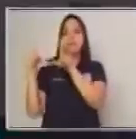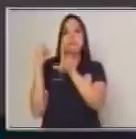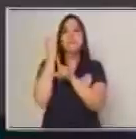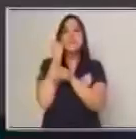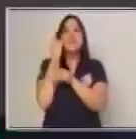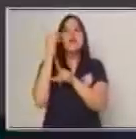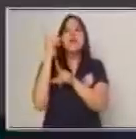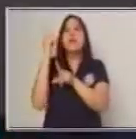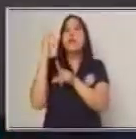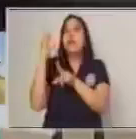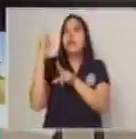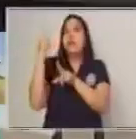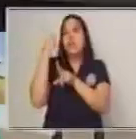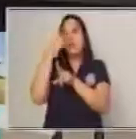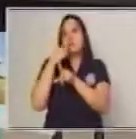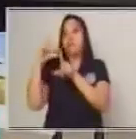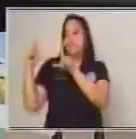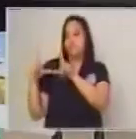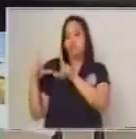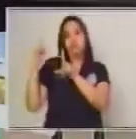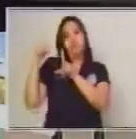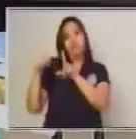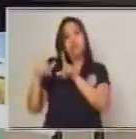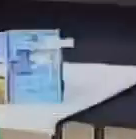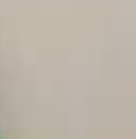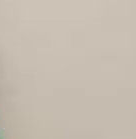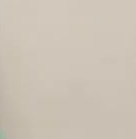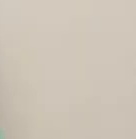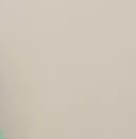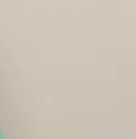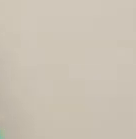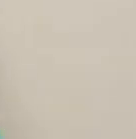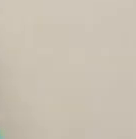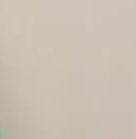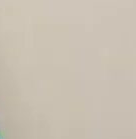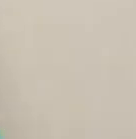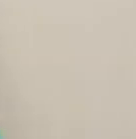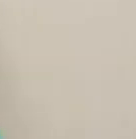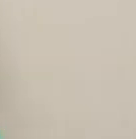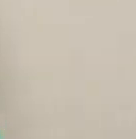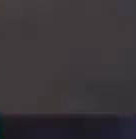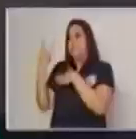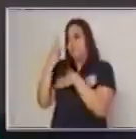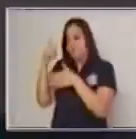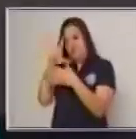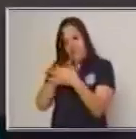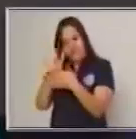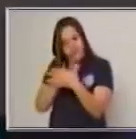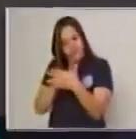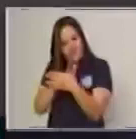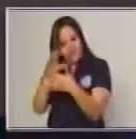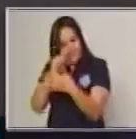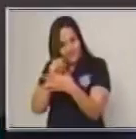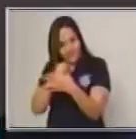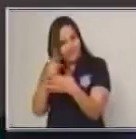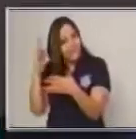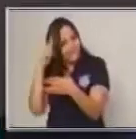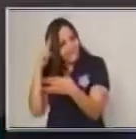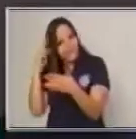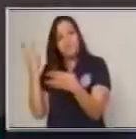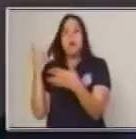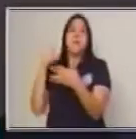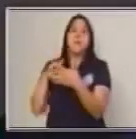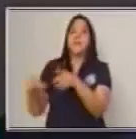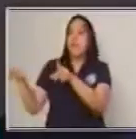Ese cuadro me permite anotar a mí, ¿se recuerdan que teníamos unos apuntes que se veían sucios y desordenados, ¿verdad?